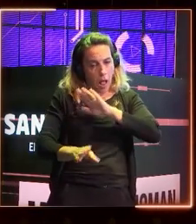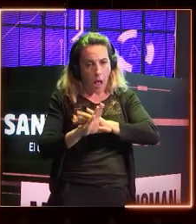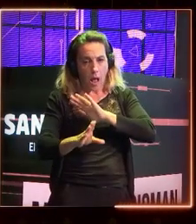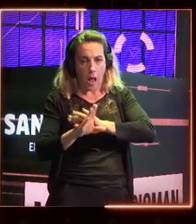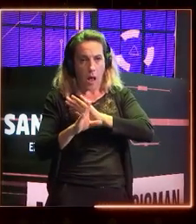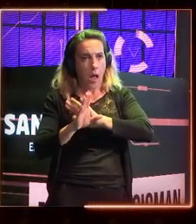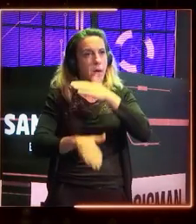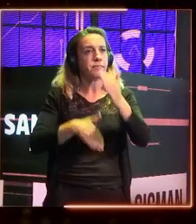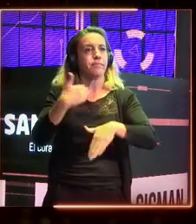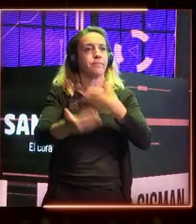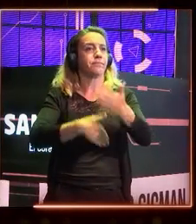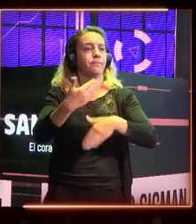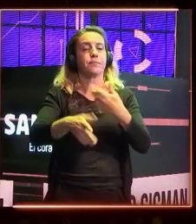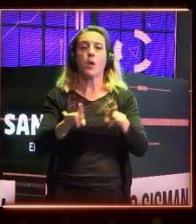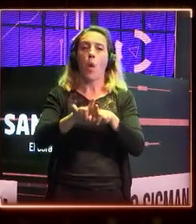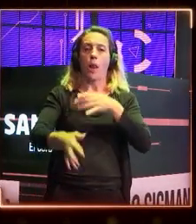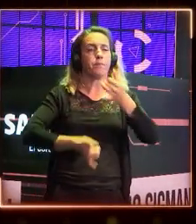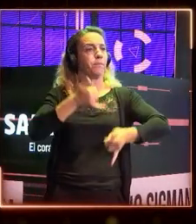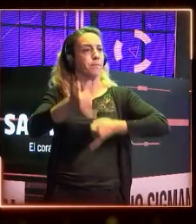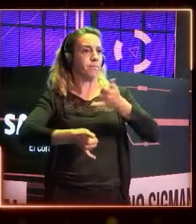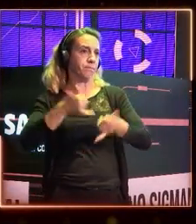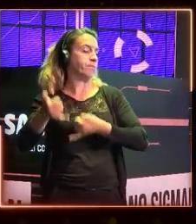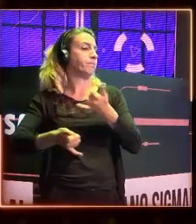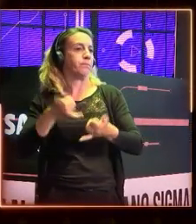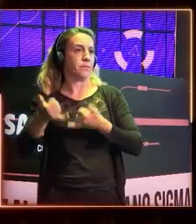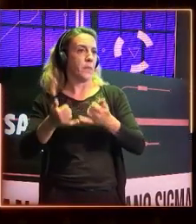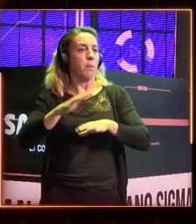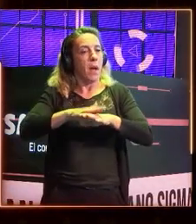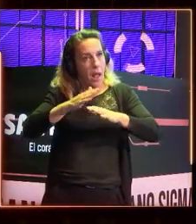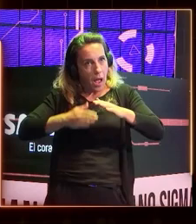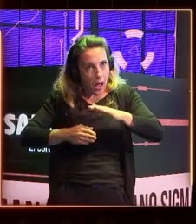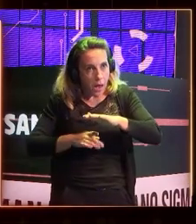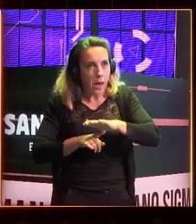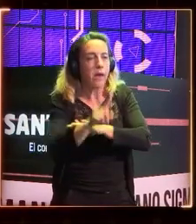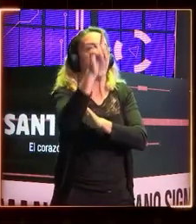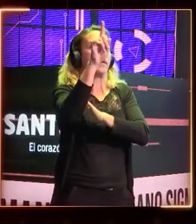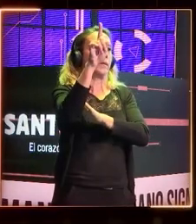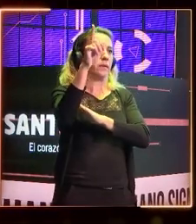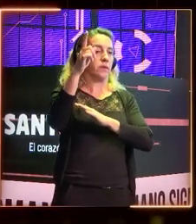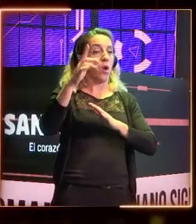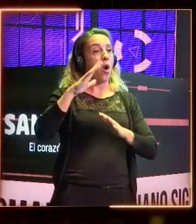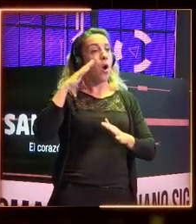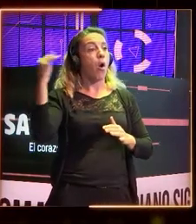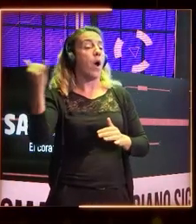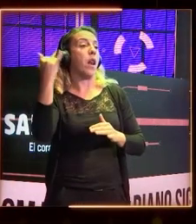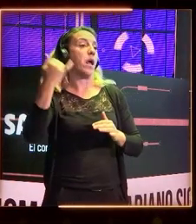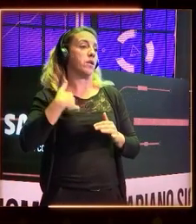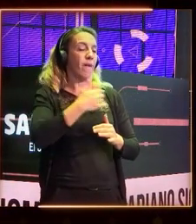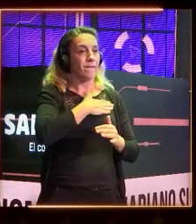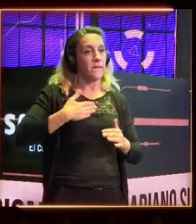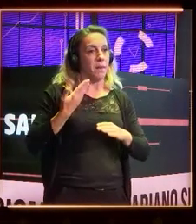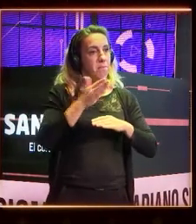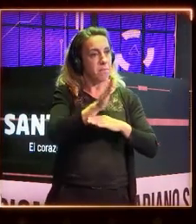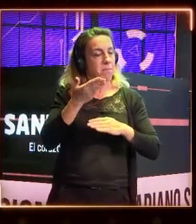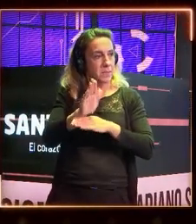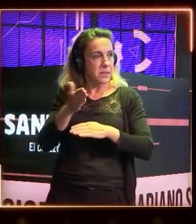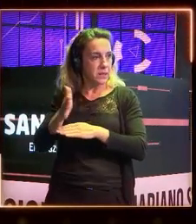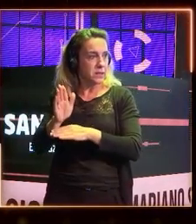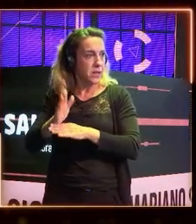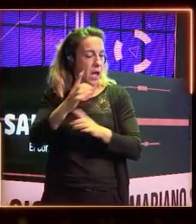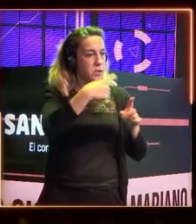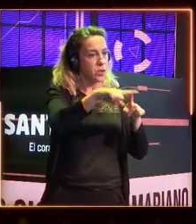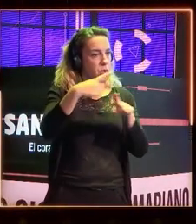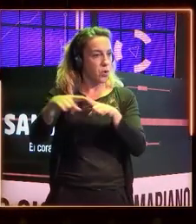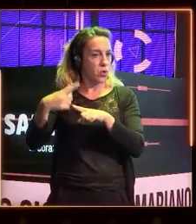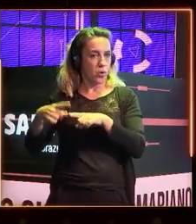nuestros objetivos sino que nos permite llegar más lejos a través de ellos Ojalá yo les quise presentar distintas instancias y distintos elementos sobre algo que